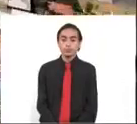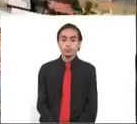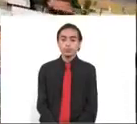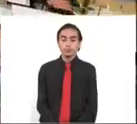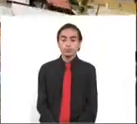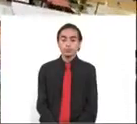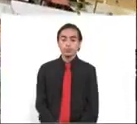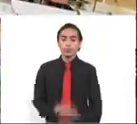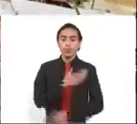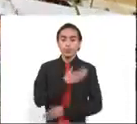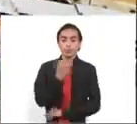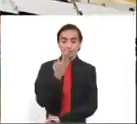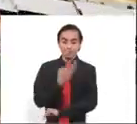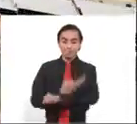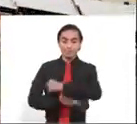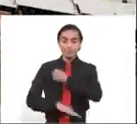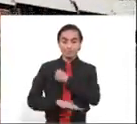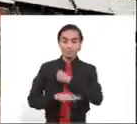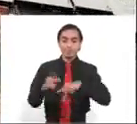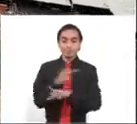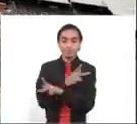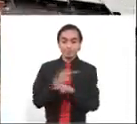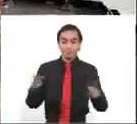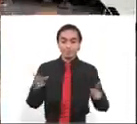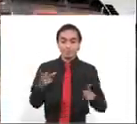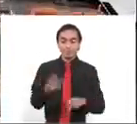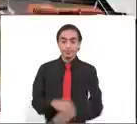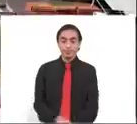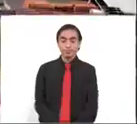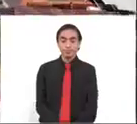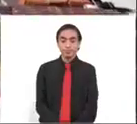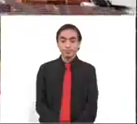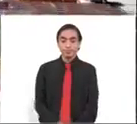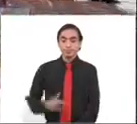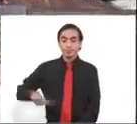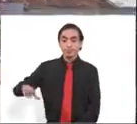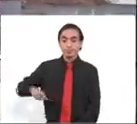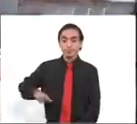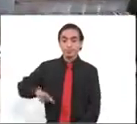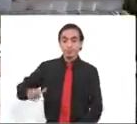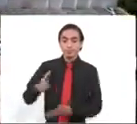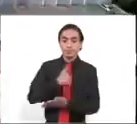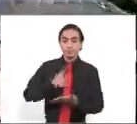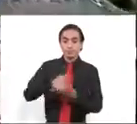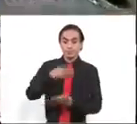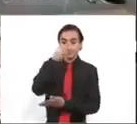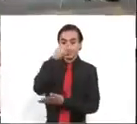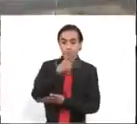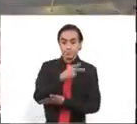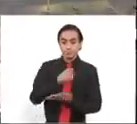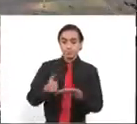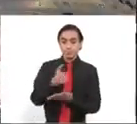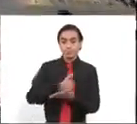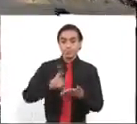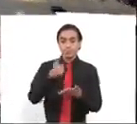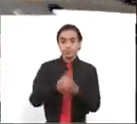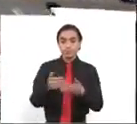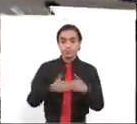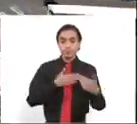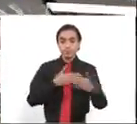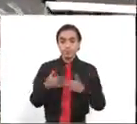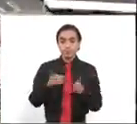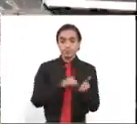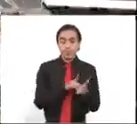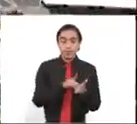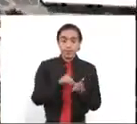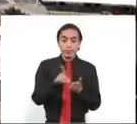Muy buenas tardes, tengan todas y todos ustedes. El gobierno de la Ciudad de México, ciudad innovadora y de derechos, les da la